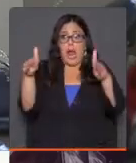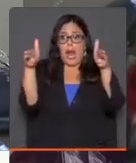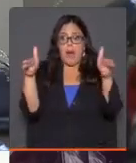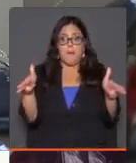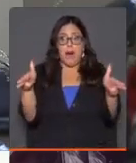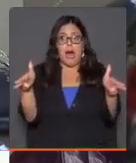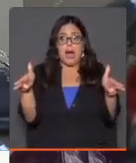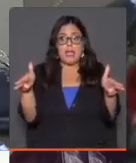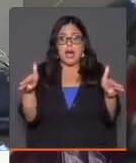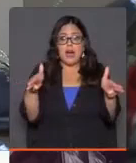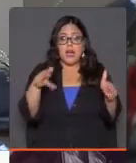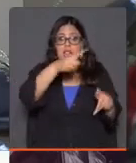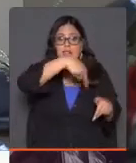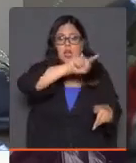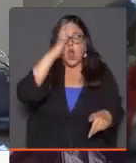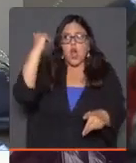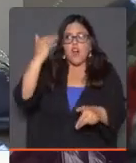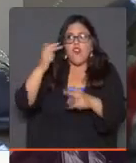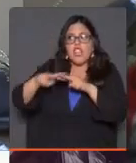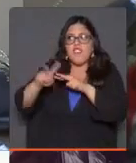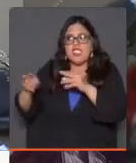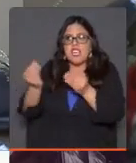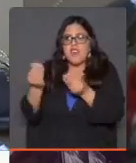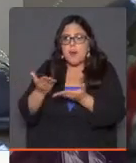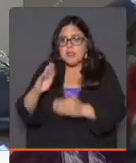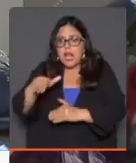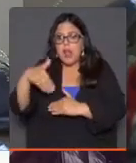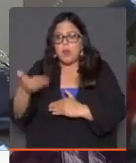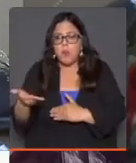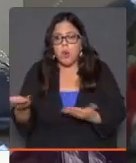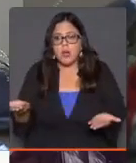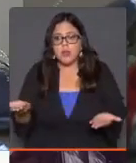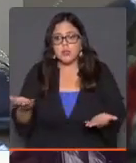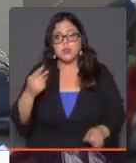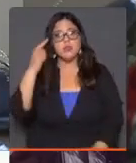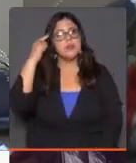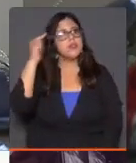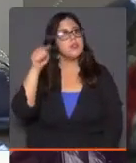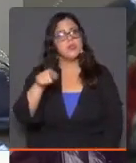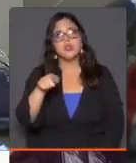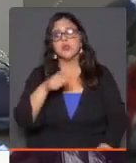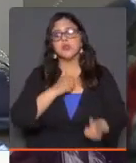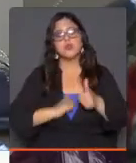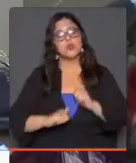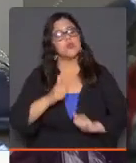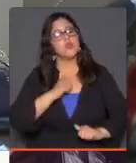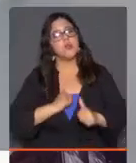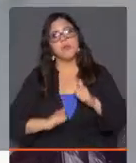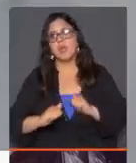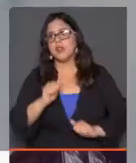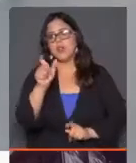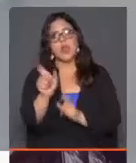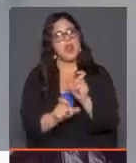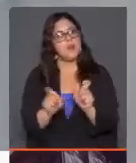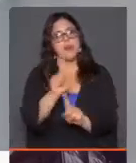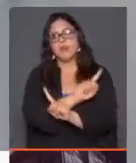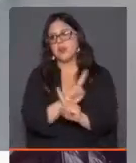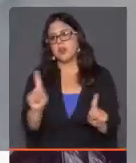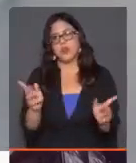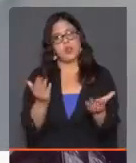sabían qué iba a hacer y cómo iba a terminar esto, creo que es un sufrimiento que nadie se merece.